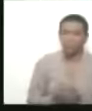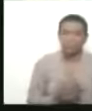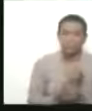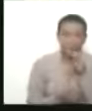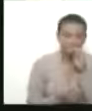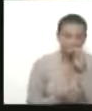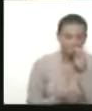anunci